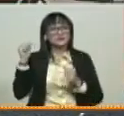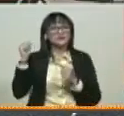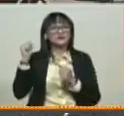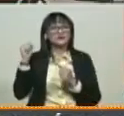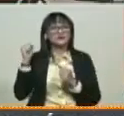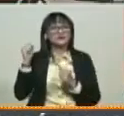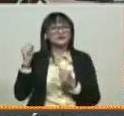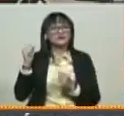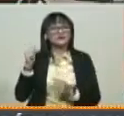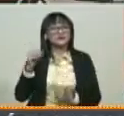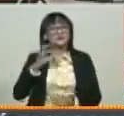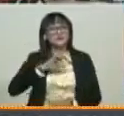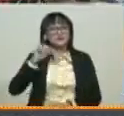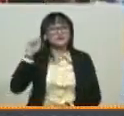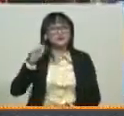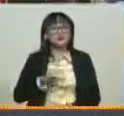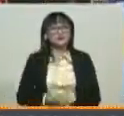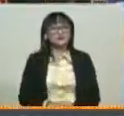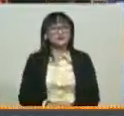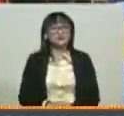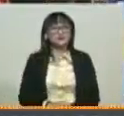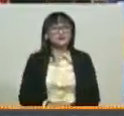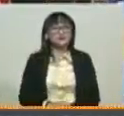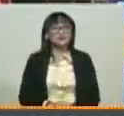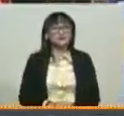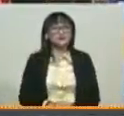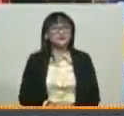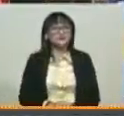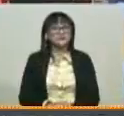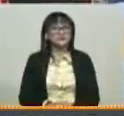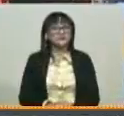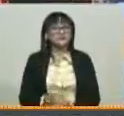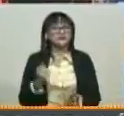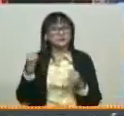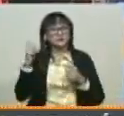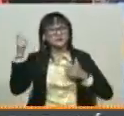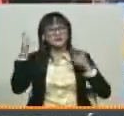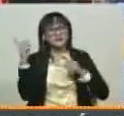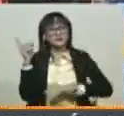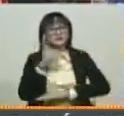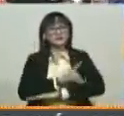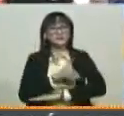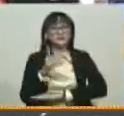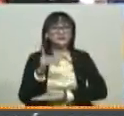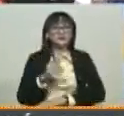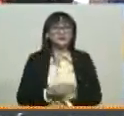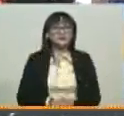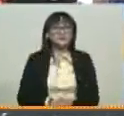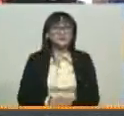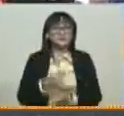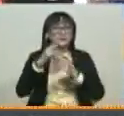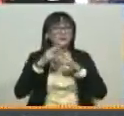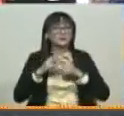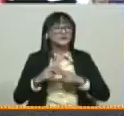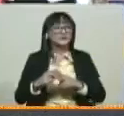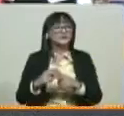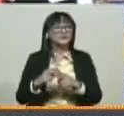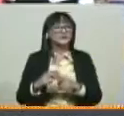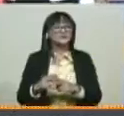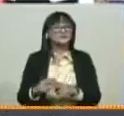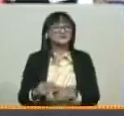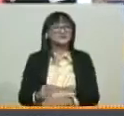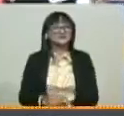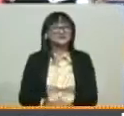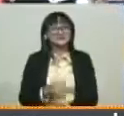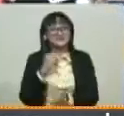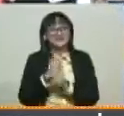cristiano y socialista. Y aprendí de Chávez la disciplina, la honestidad, el